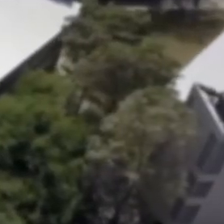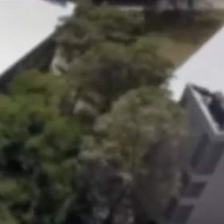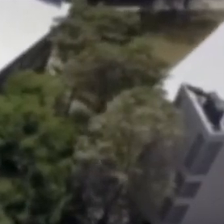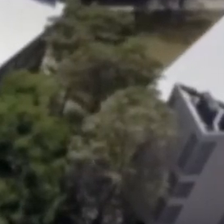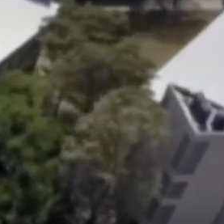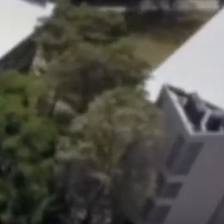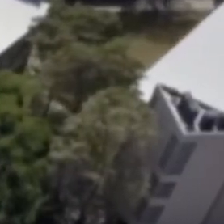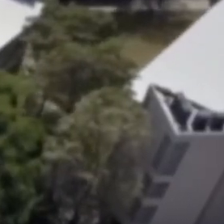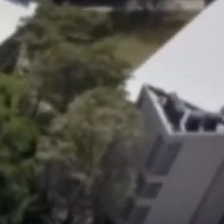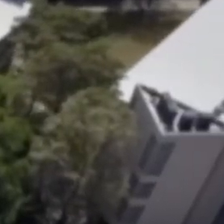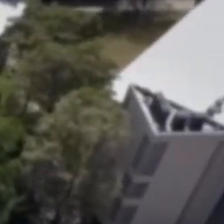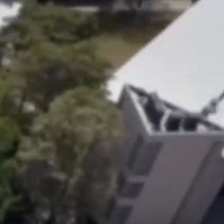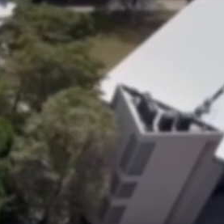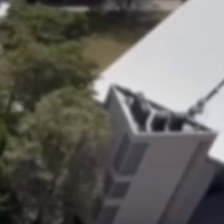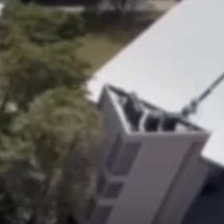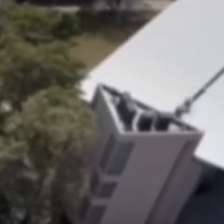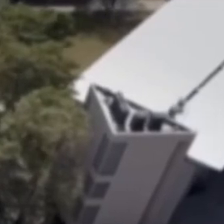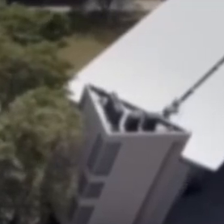¡Gracias!